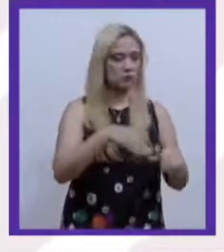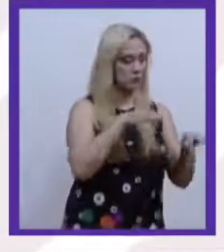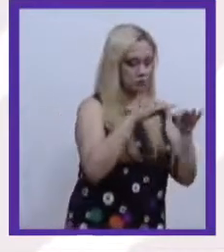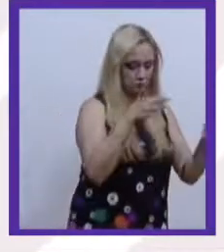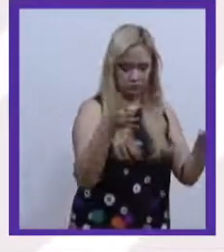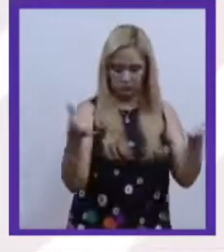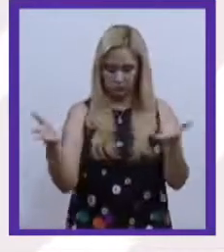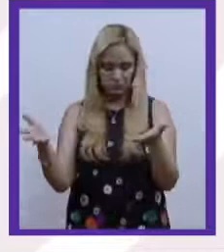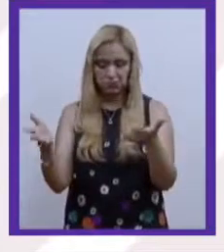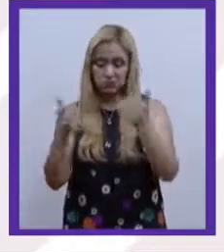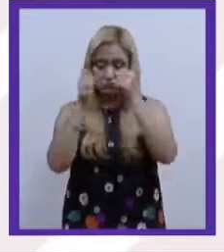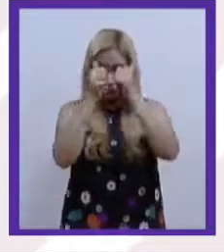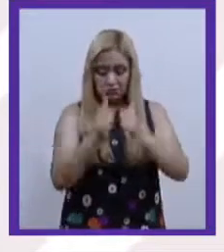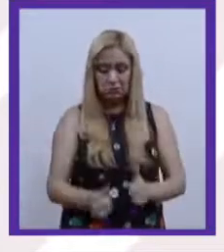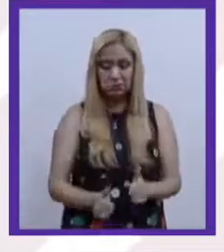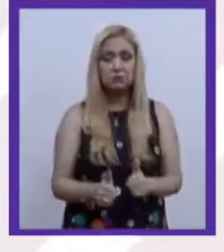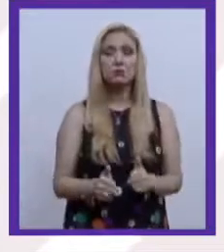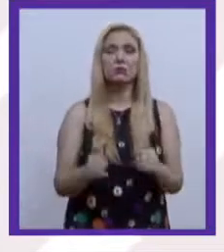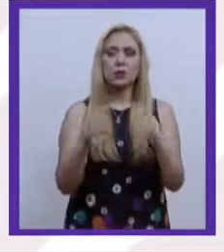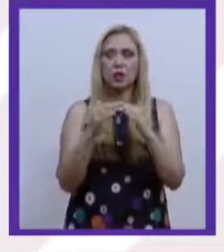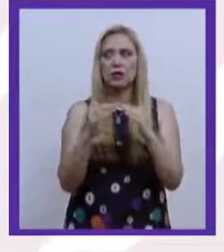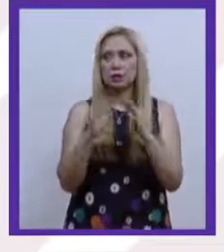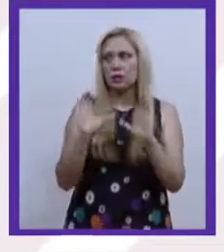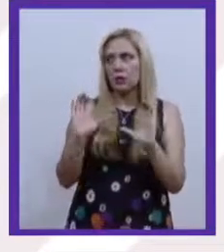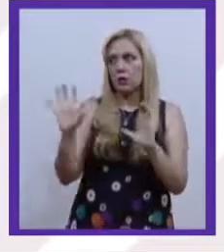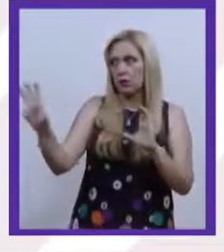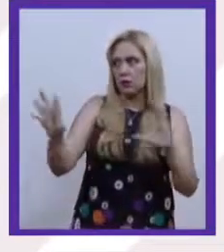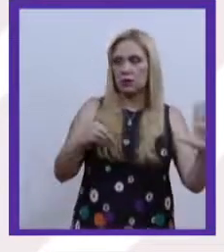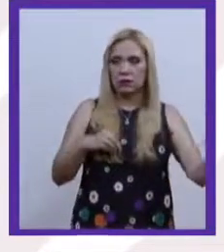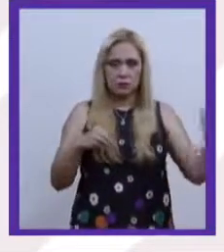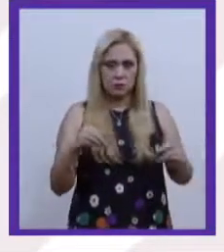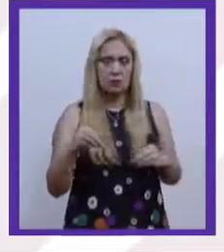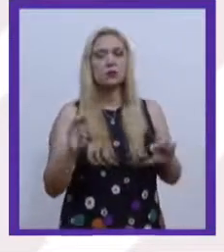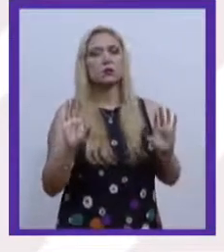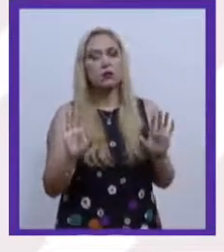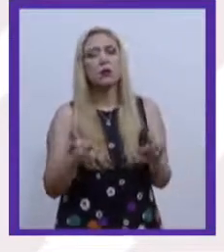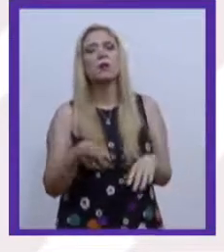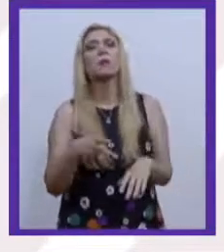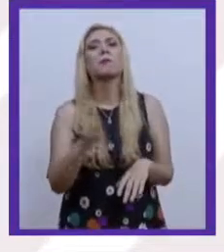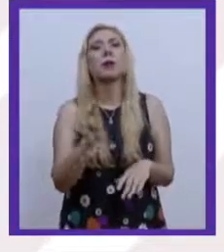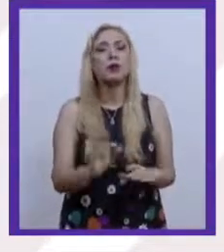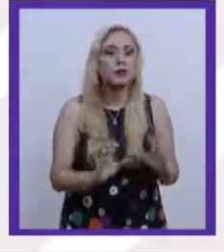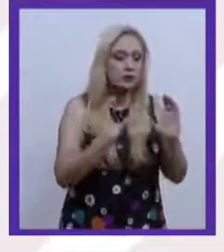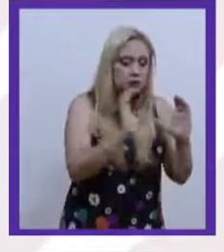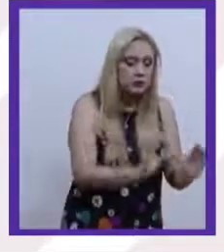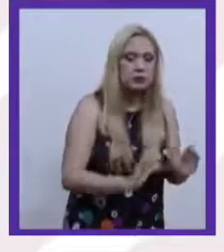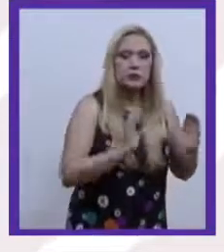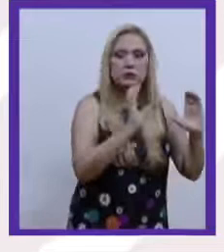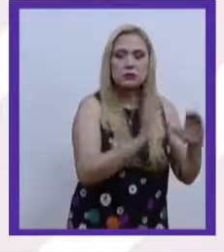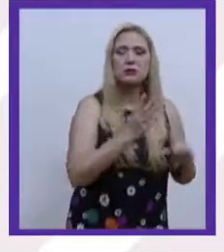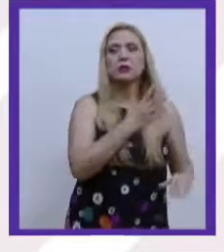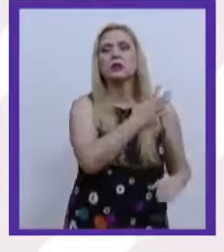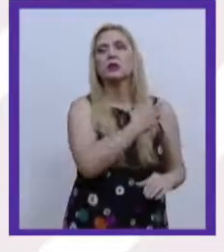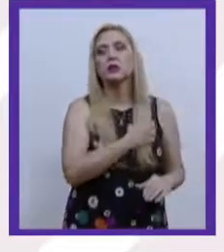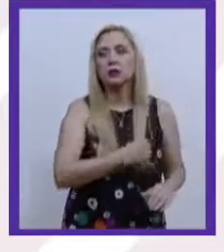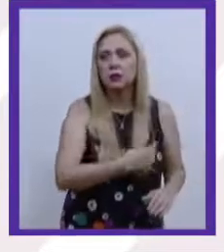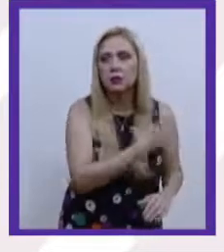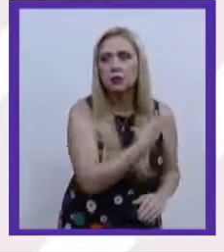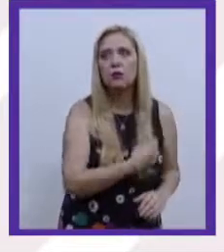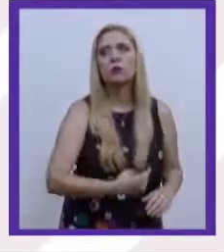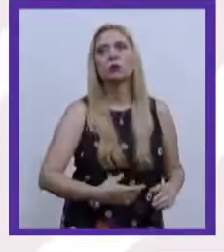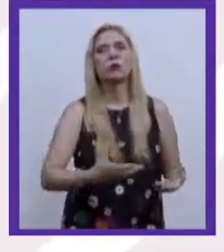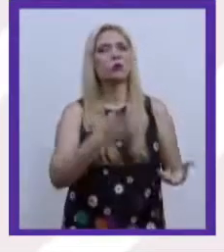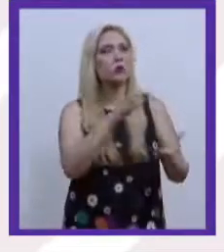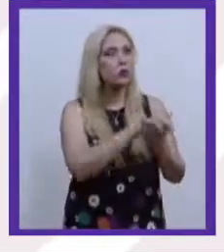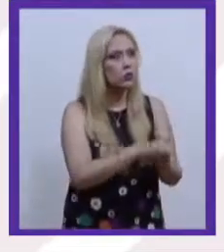que quedarnos en casa, no solamente para resguardarnos de la enfermedad, sino cuidar quizá algún hijo, la